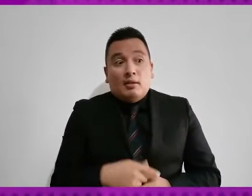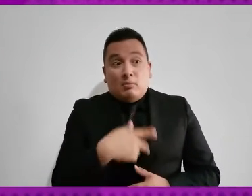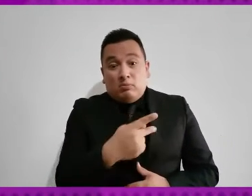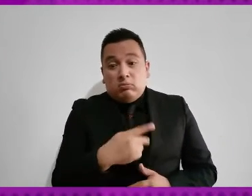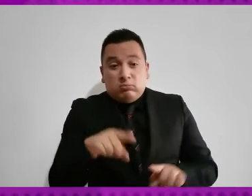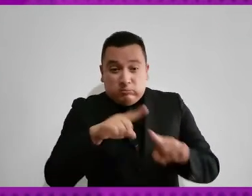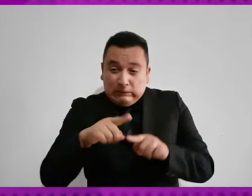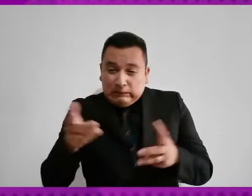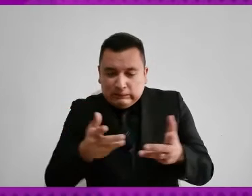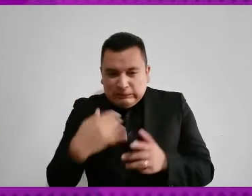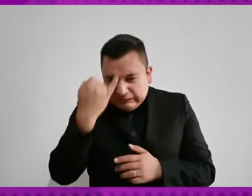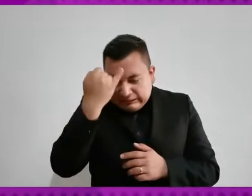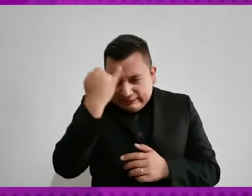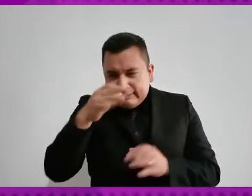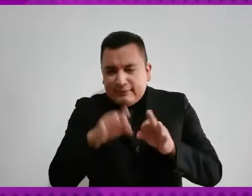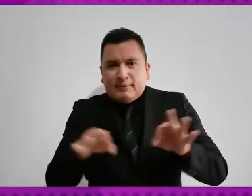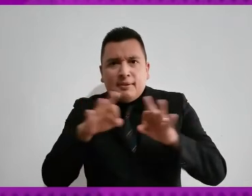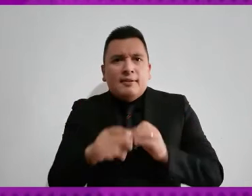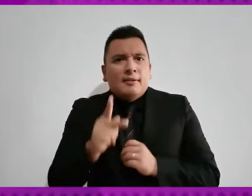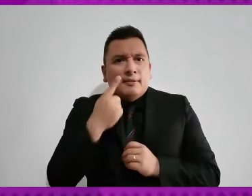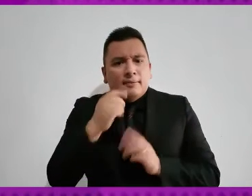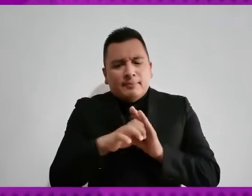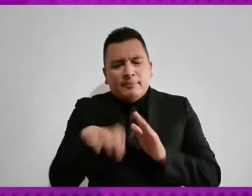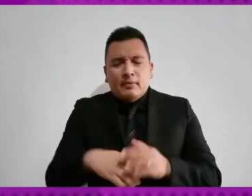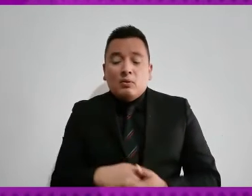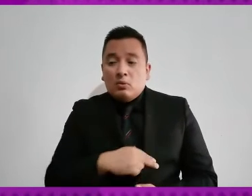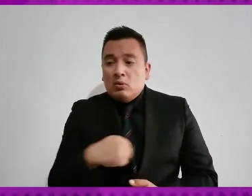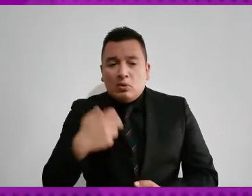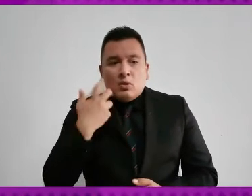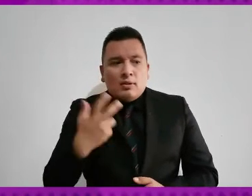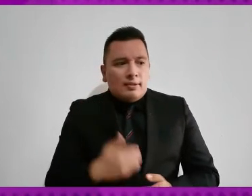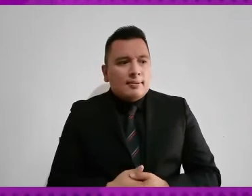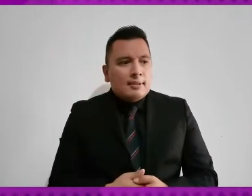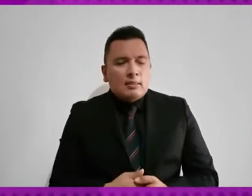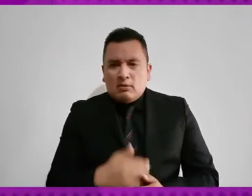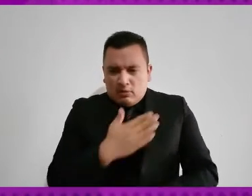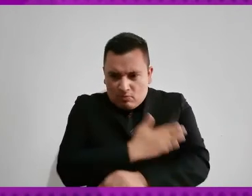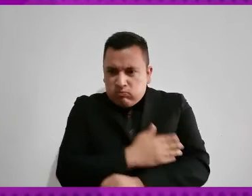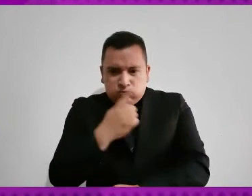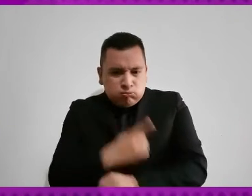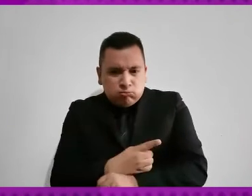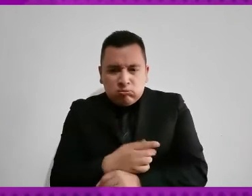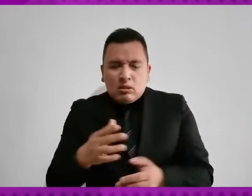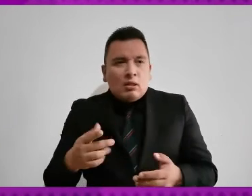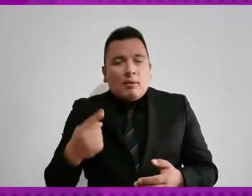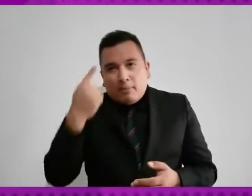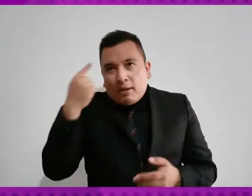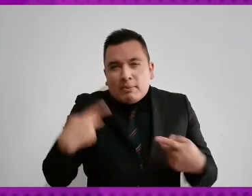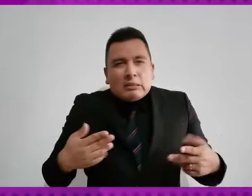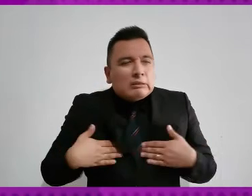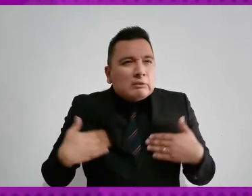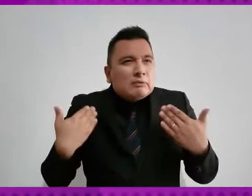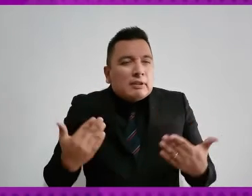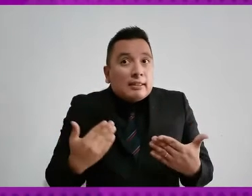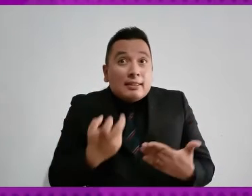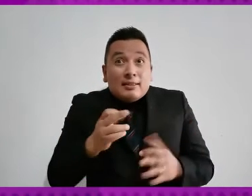hecho diseños y desarrollos importantes, el tema de darle una mayor transparencia, y mencionabas en el bloque anterior certeza.